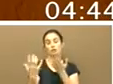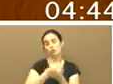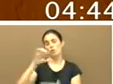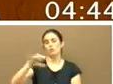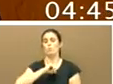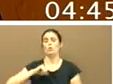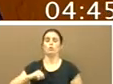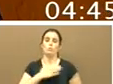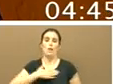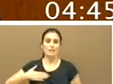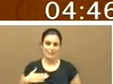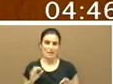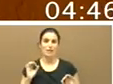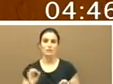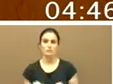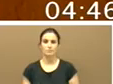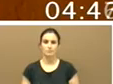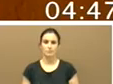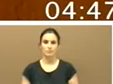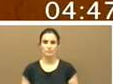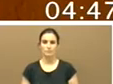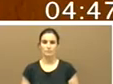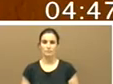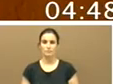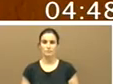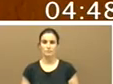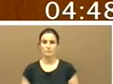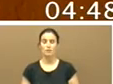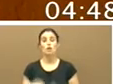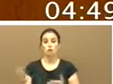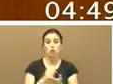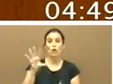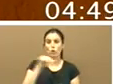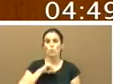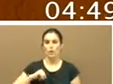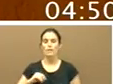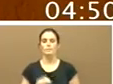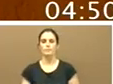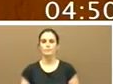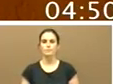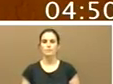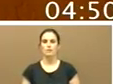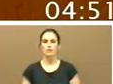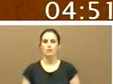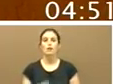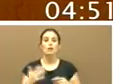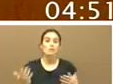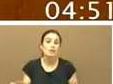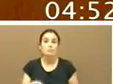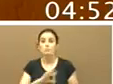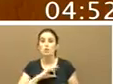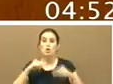comunidades autónomas. Y es que, señores diputados,